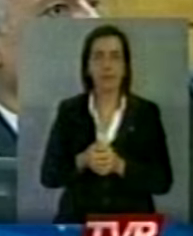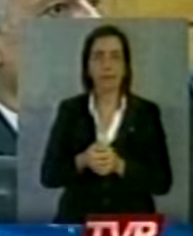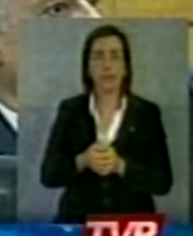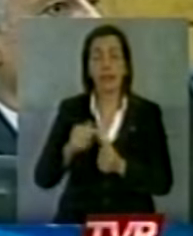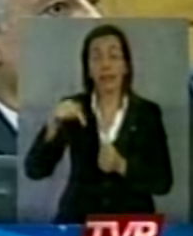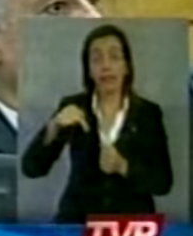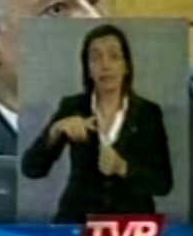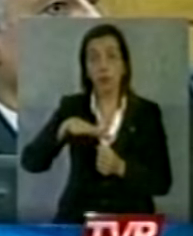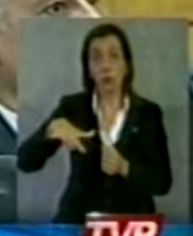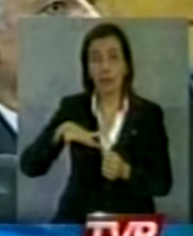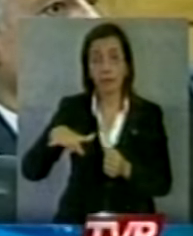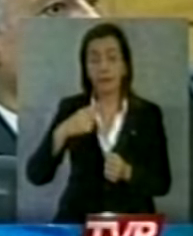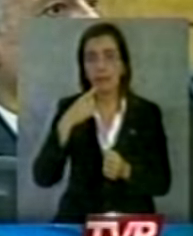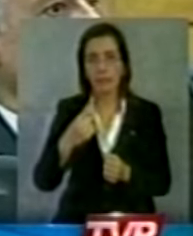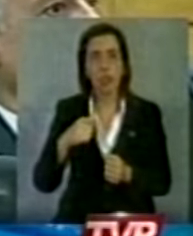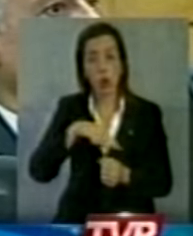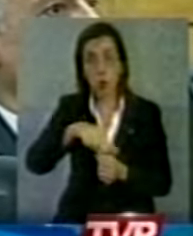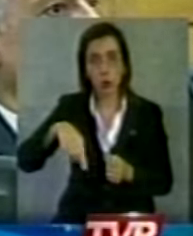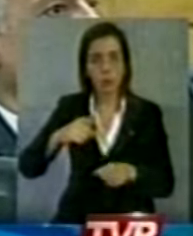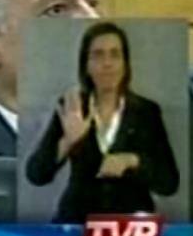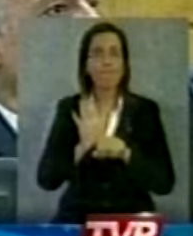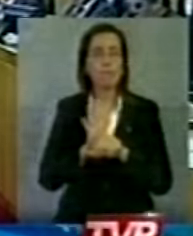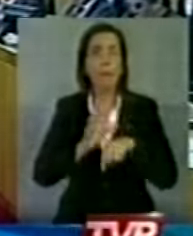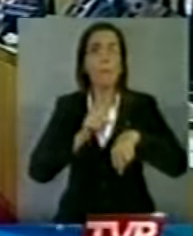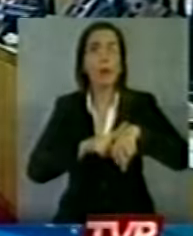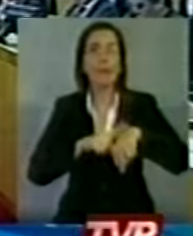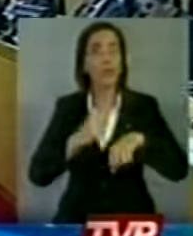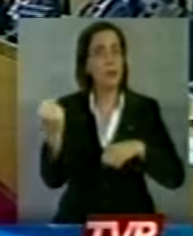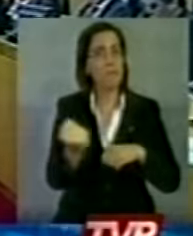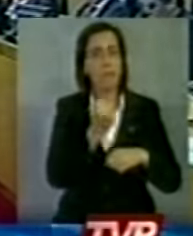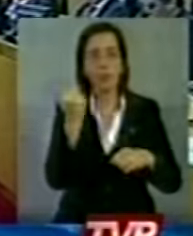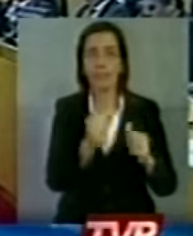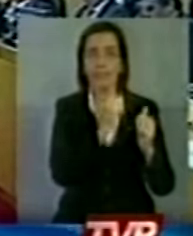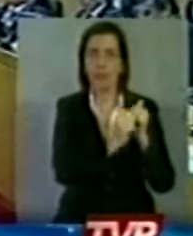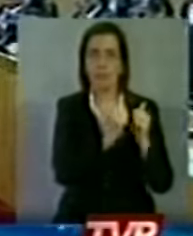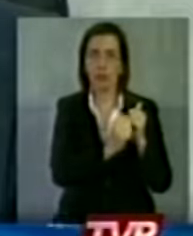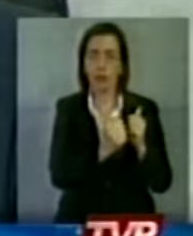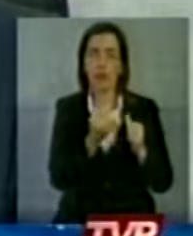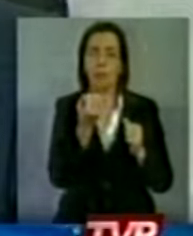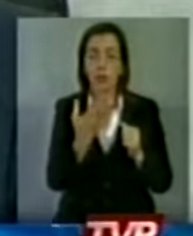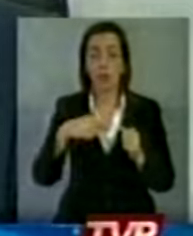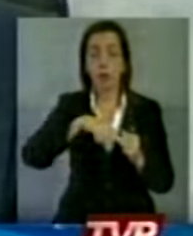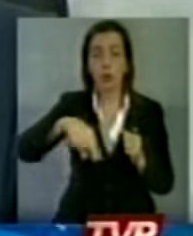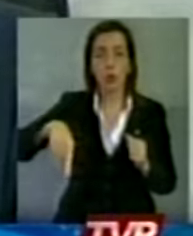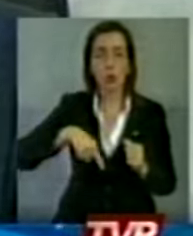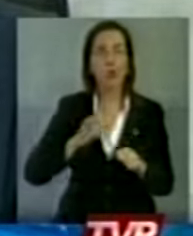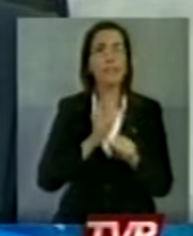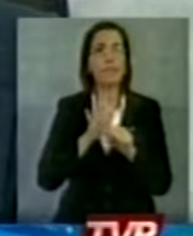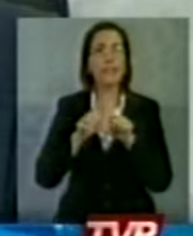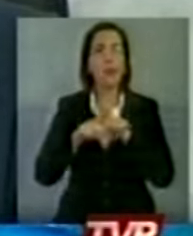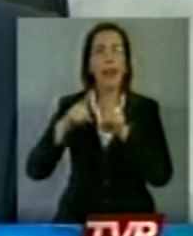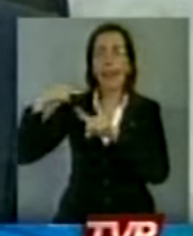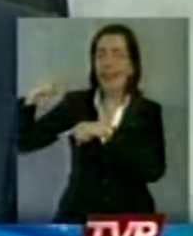Este es nuestro momento histórico. Somos la generación